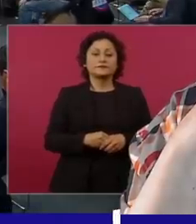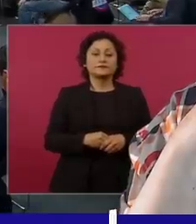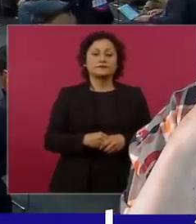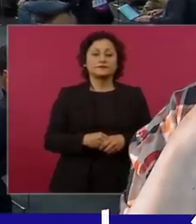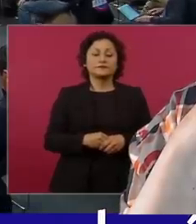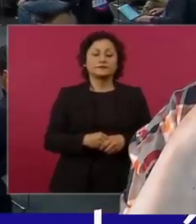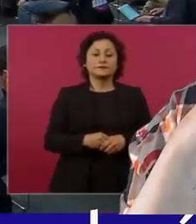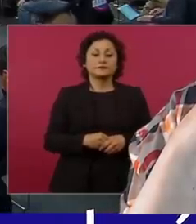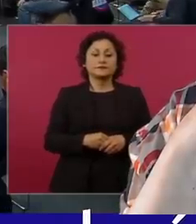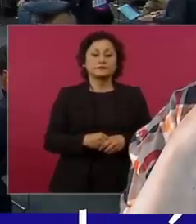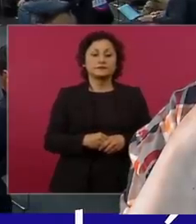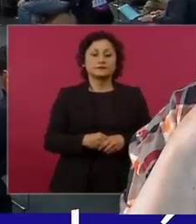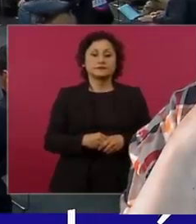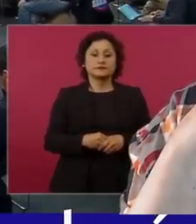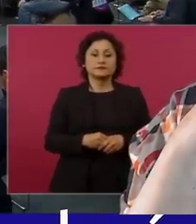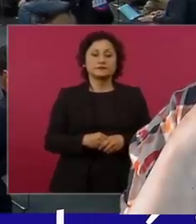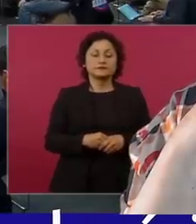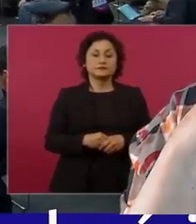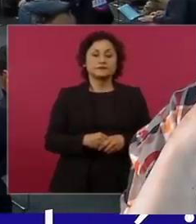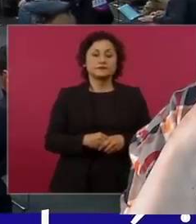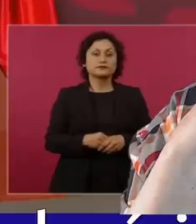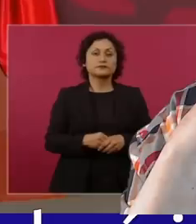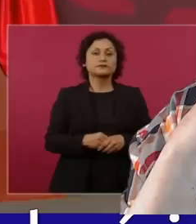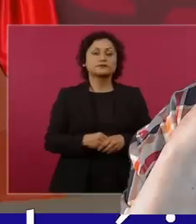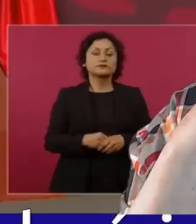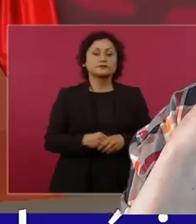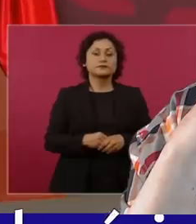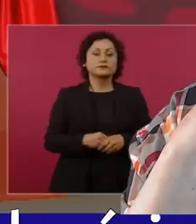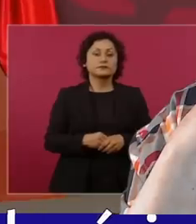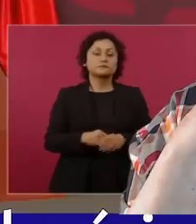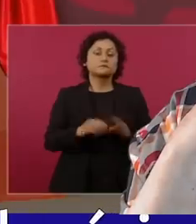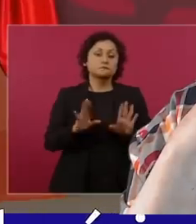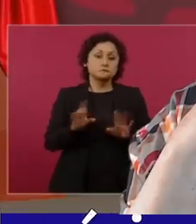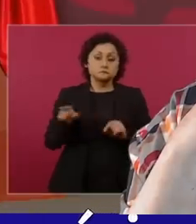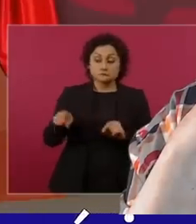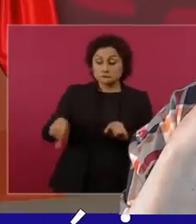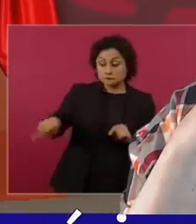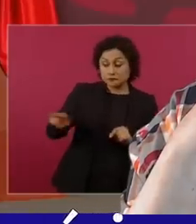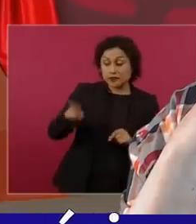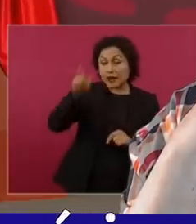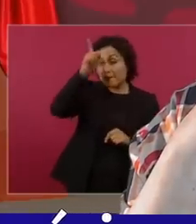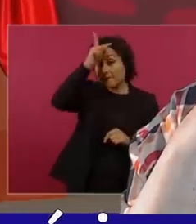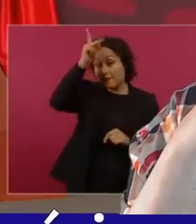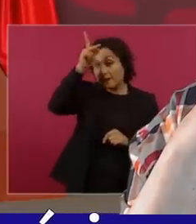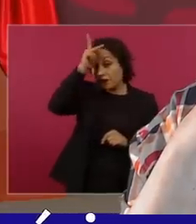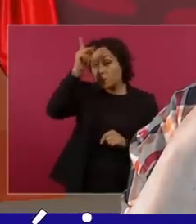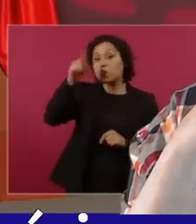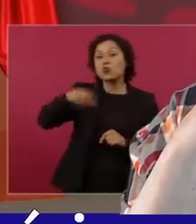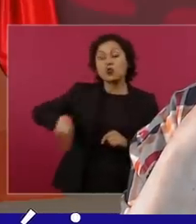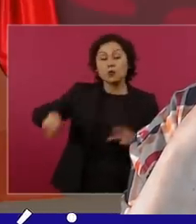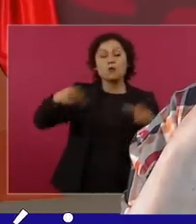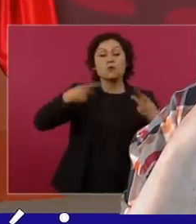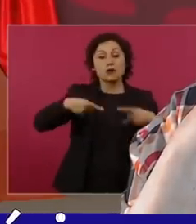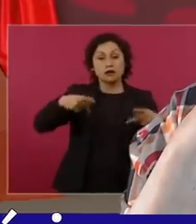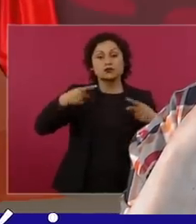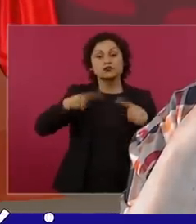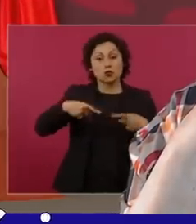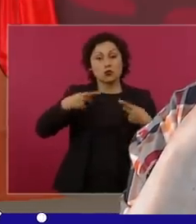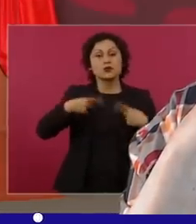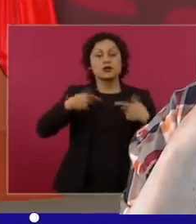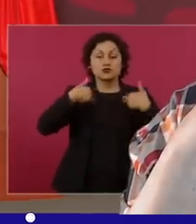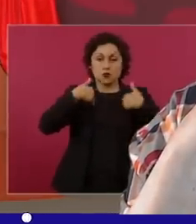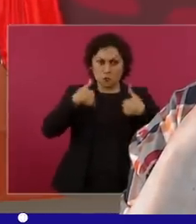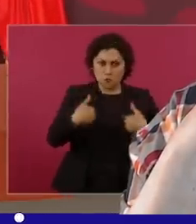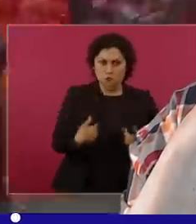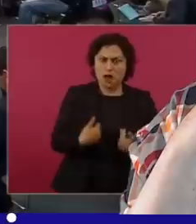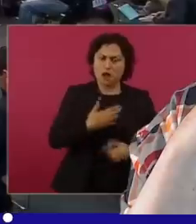que están a favor del humanismo y de la vida y de la justicia.